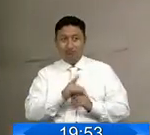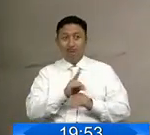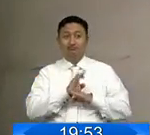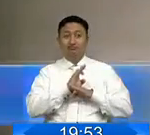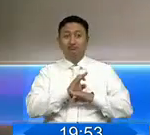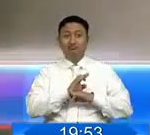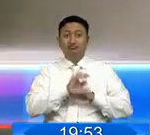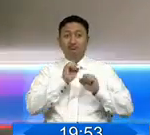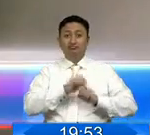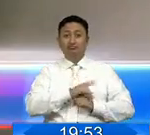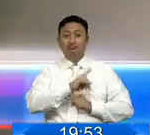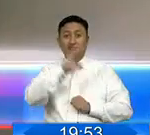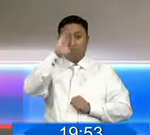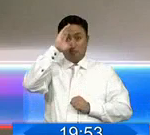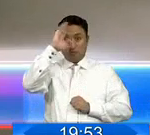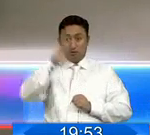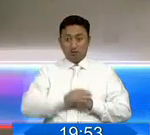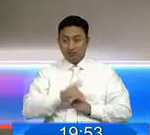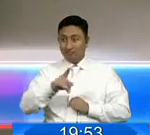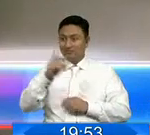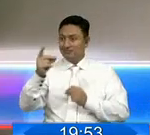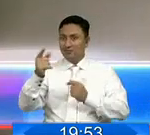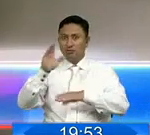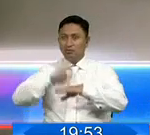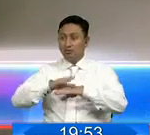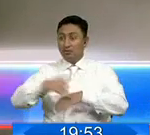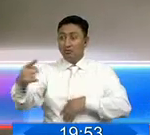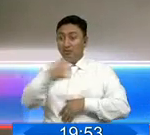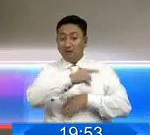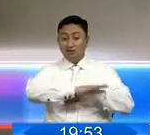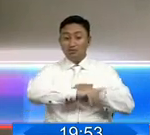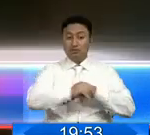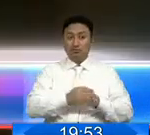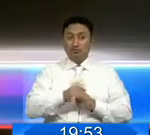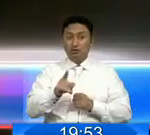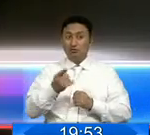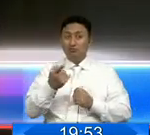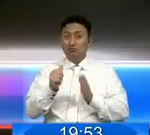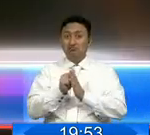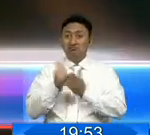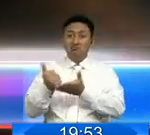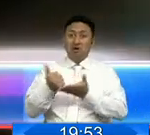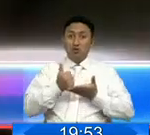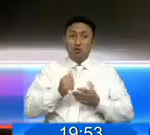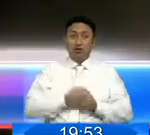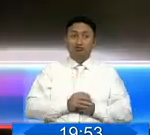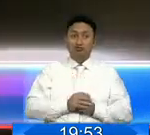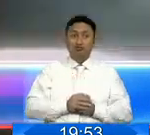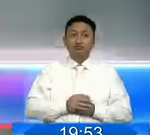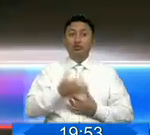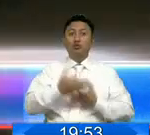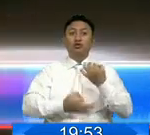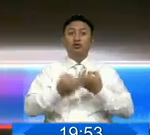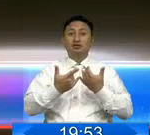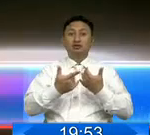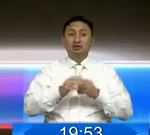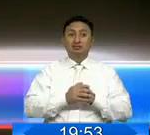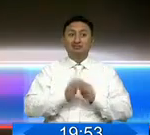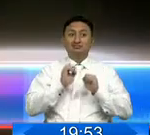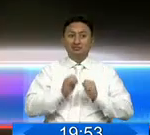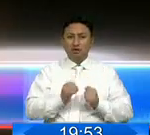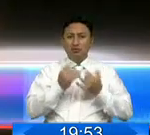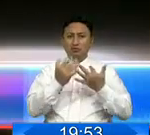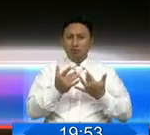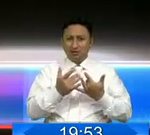hecho se encontró con un patrullero, avisó a los policías del asalto. Estos solicitaron refuerzos, agentes de la judicial que andaban atrás de una